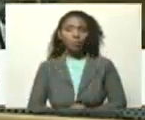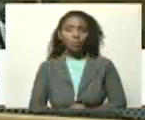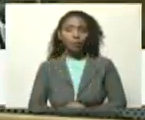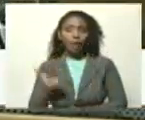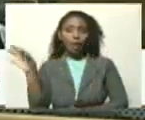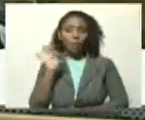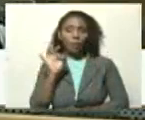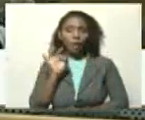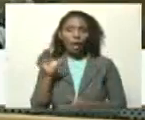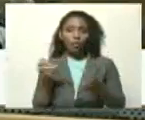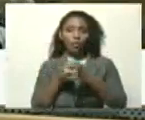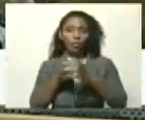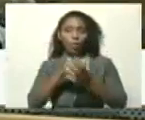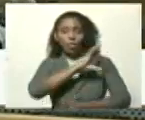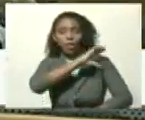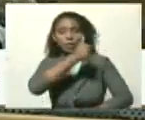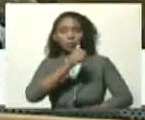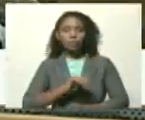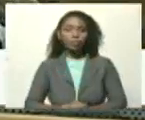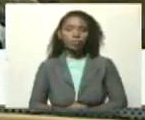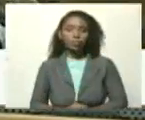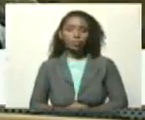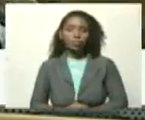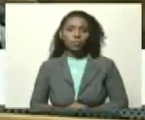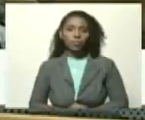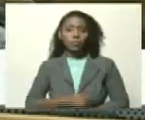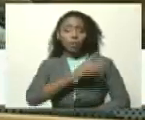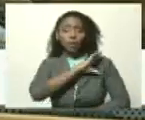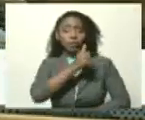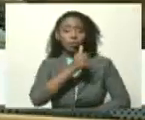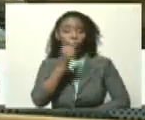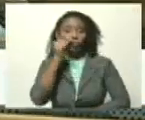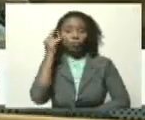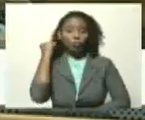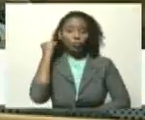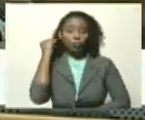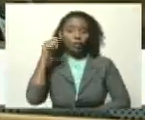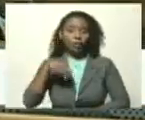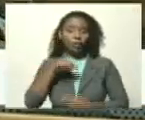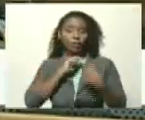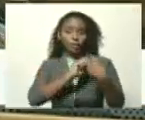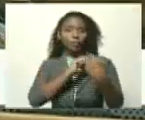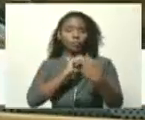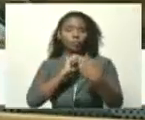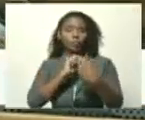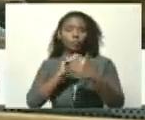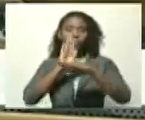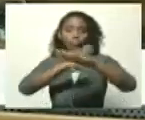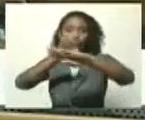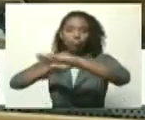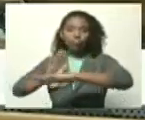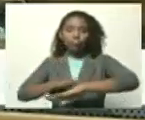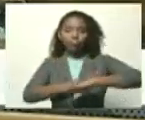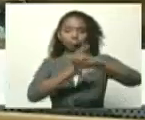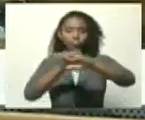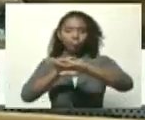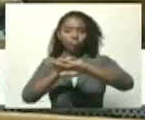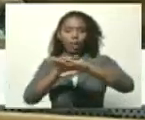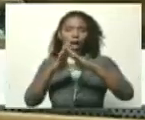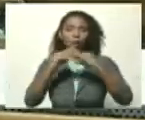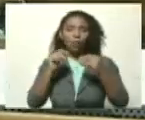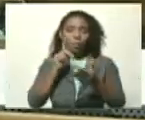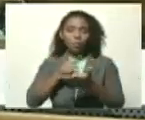Elegida la Junta Directiva, el director o directora de debate exhortará a los miembros a